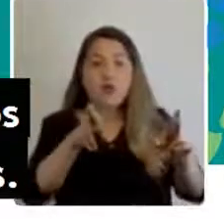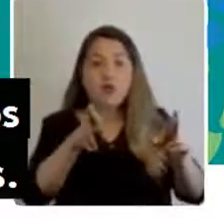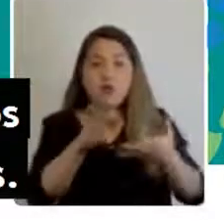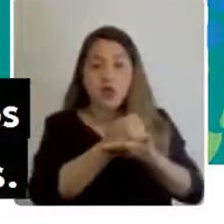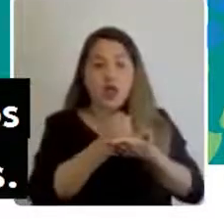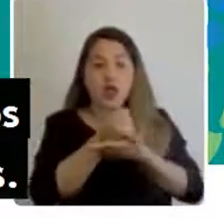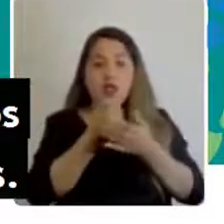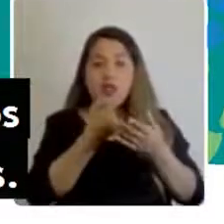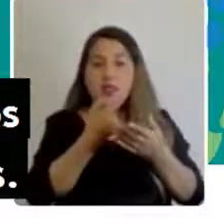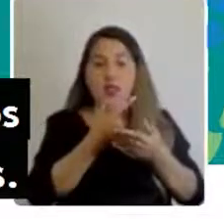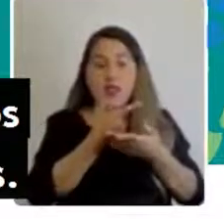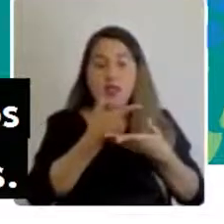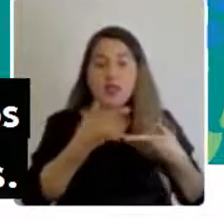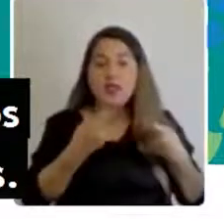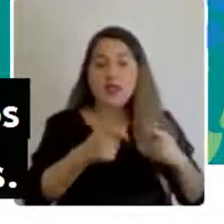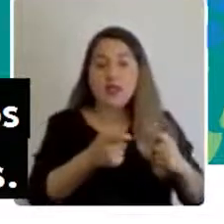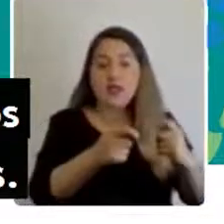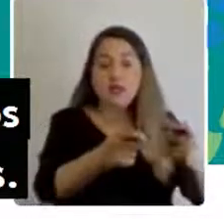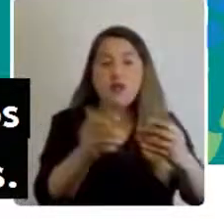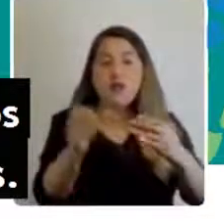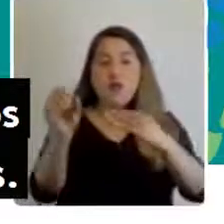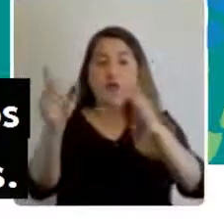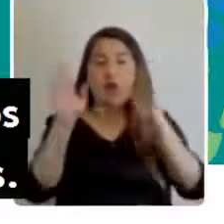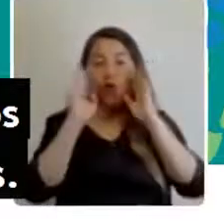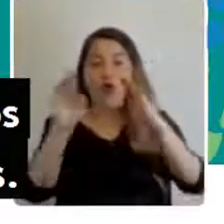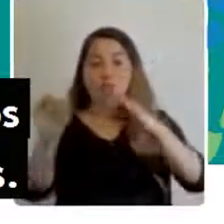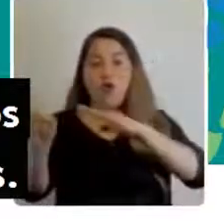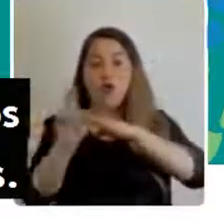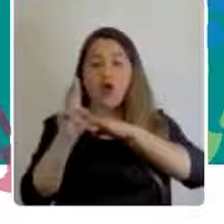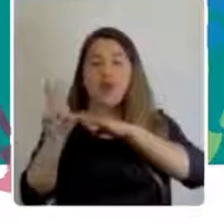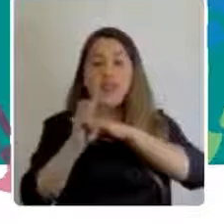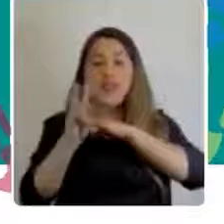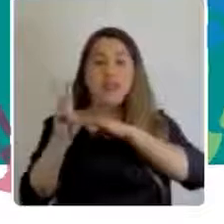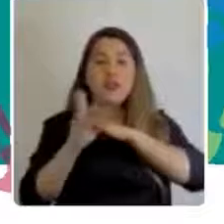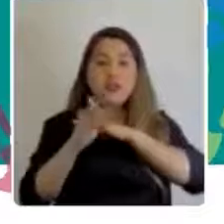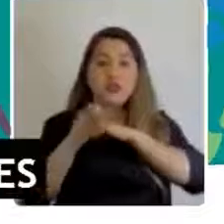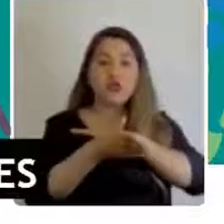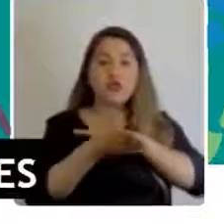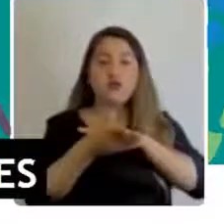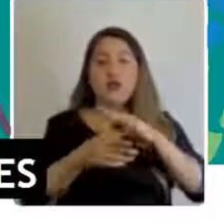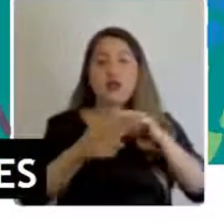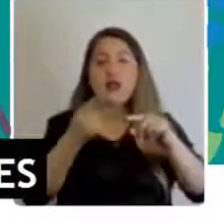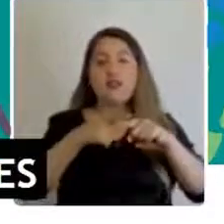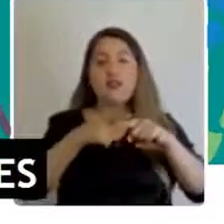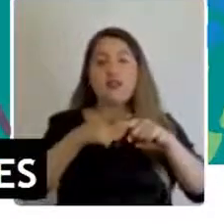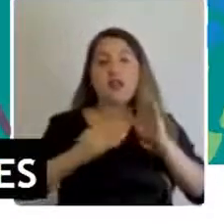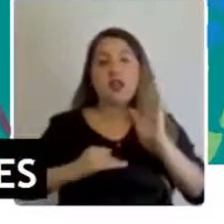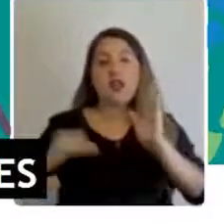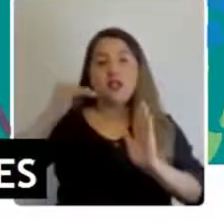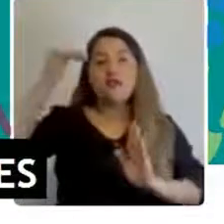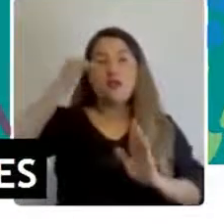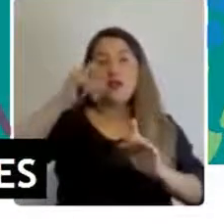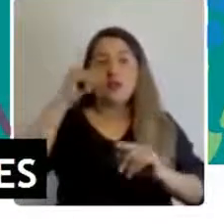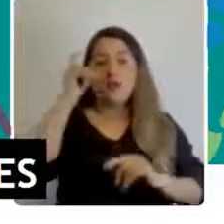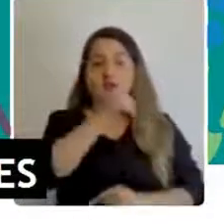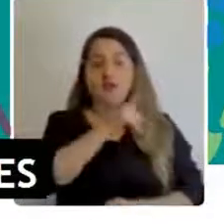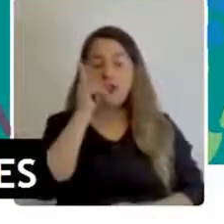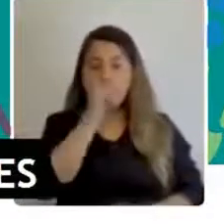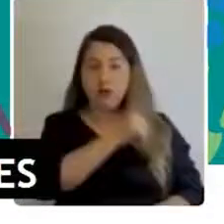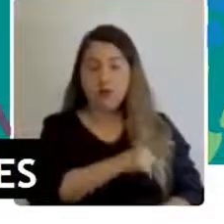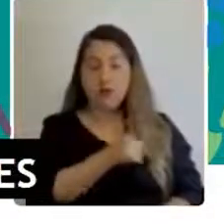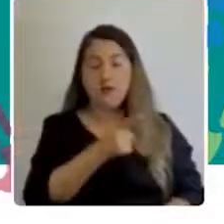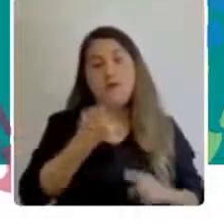atención en el tiempo a distintos niveles y con distintas complejidades. Entonces, por una parte tenemos